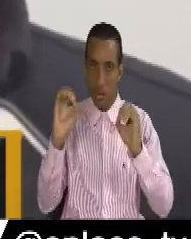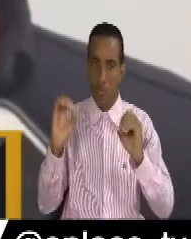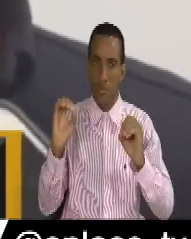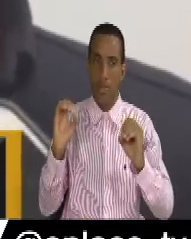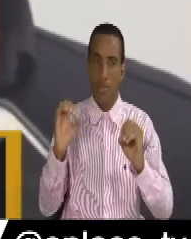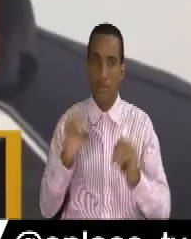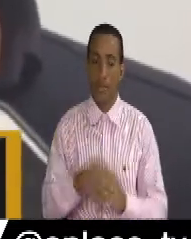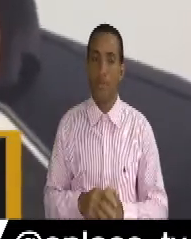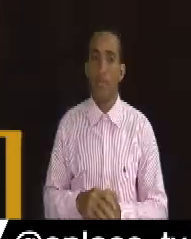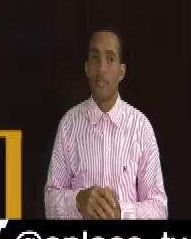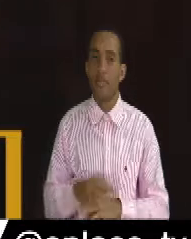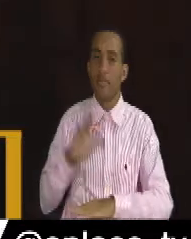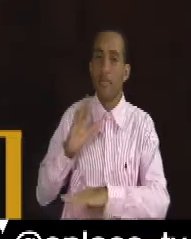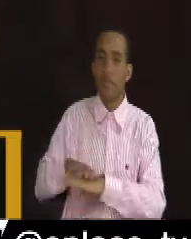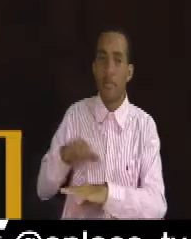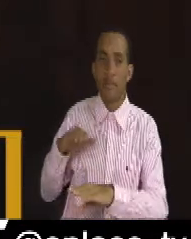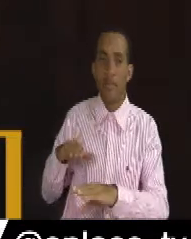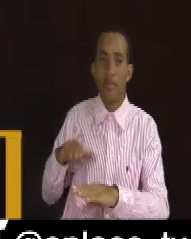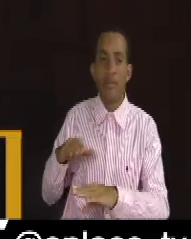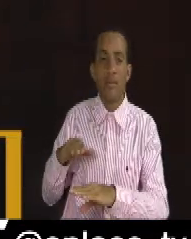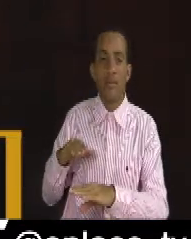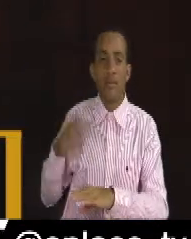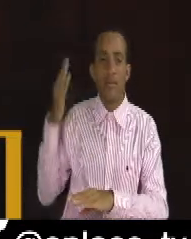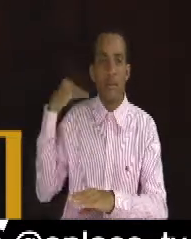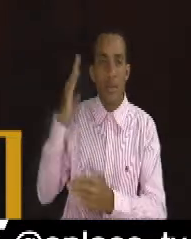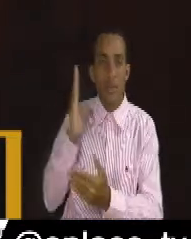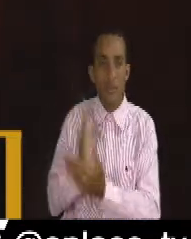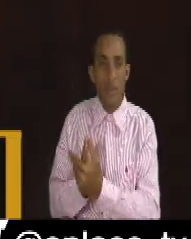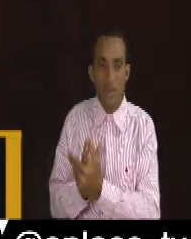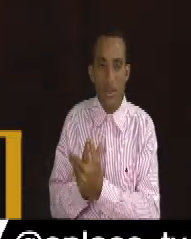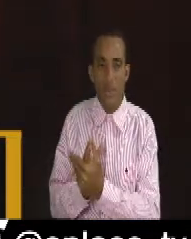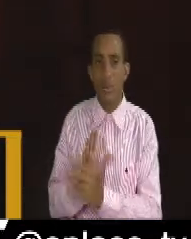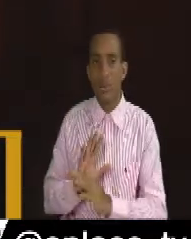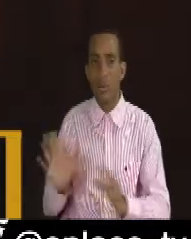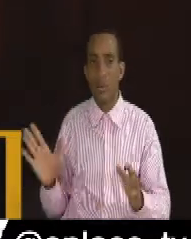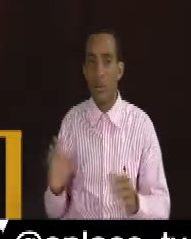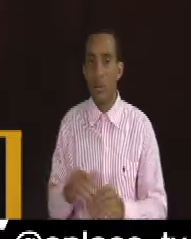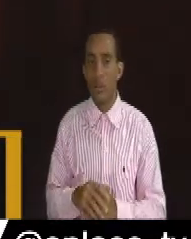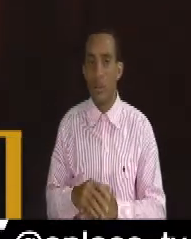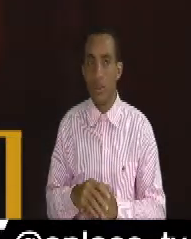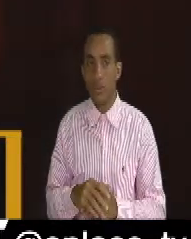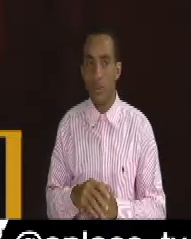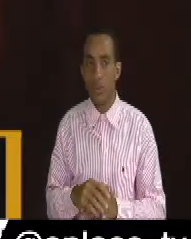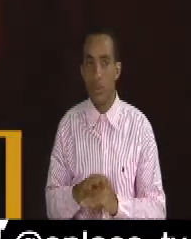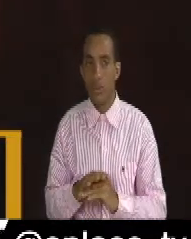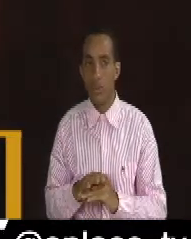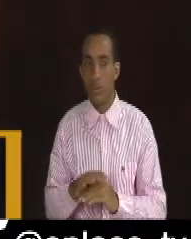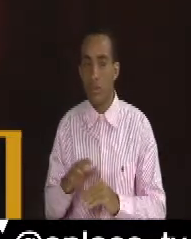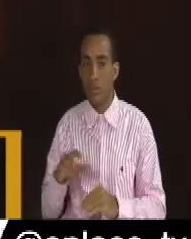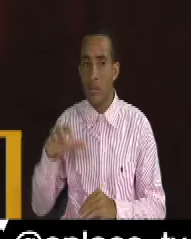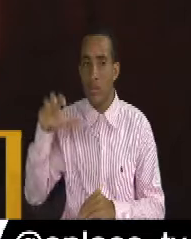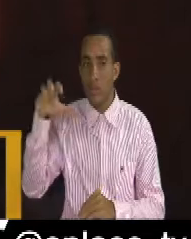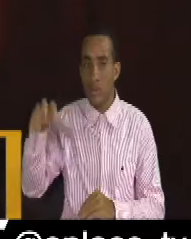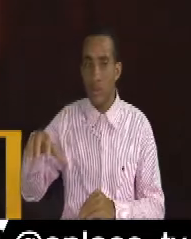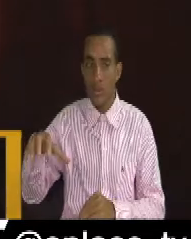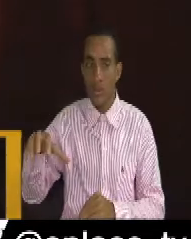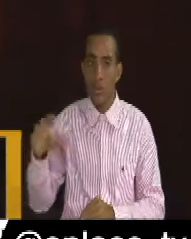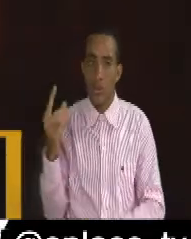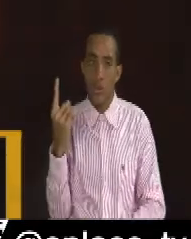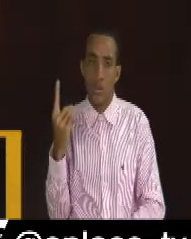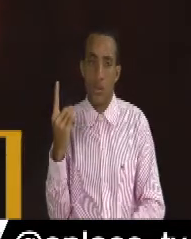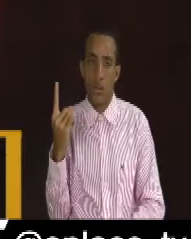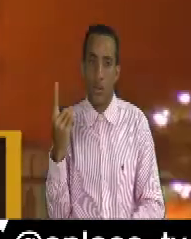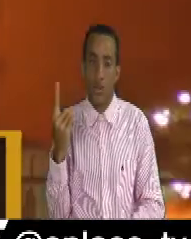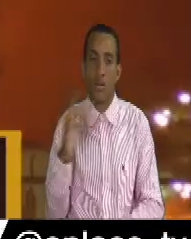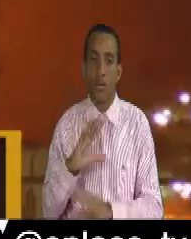El incidente que ocurrió en nuestra planta de Univón es un incidente localizado en una sección. Está